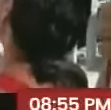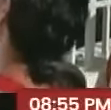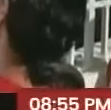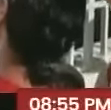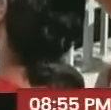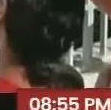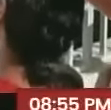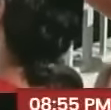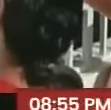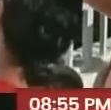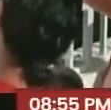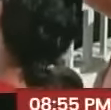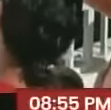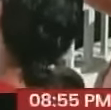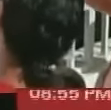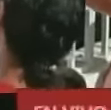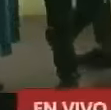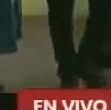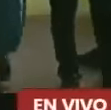merece.